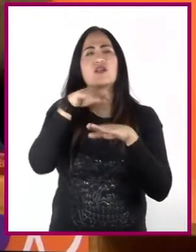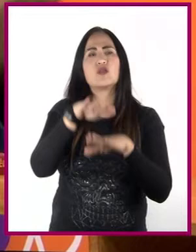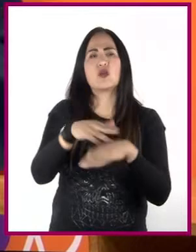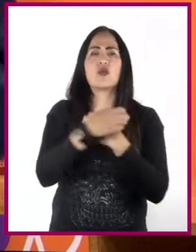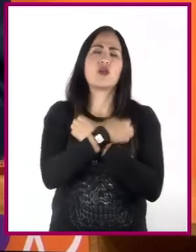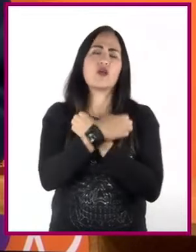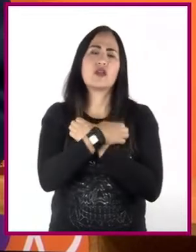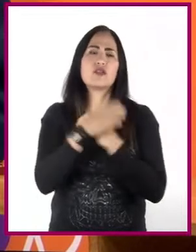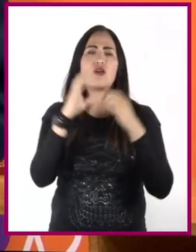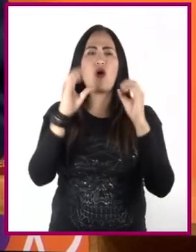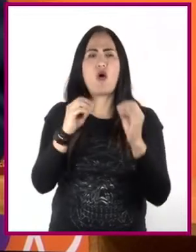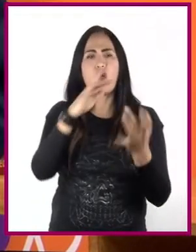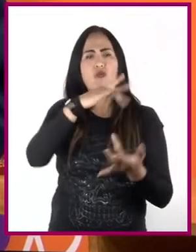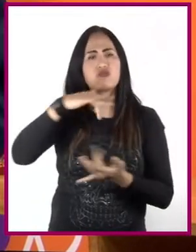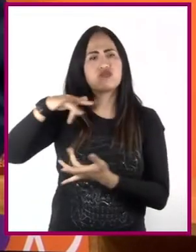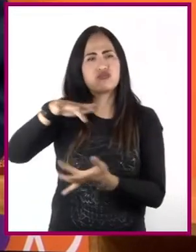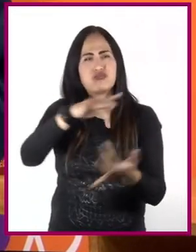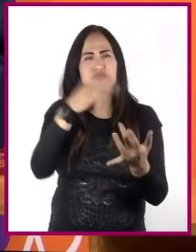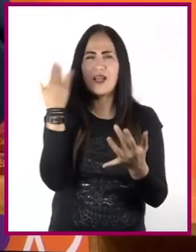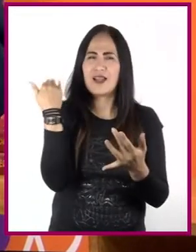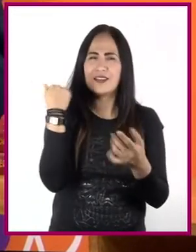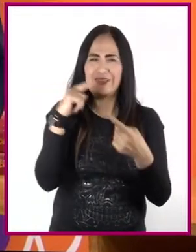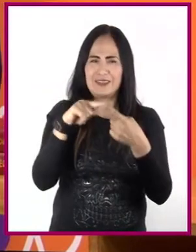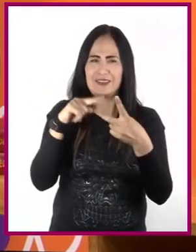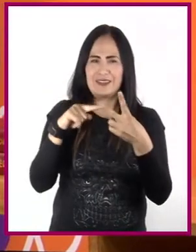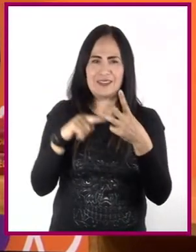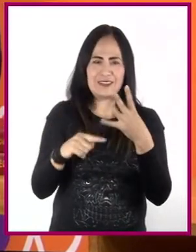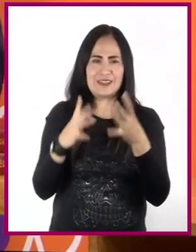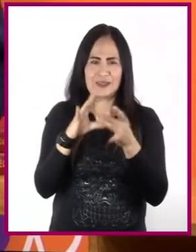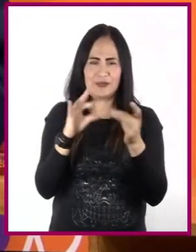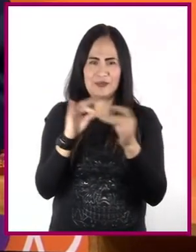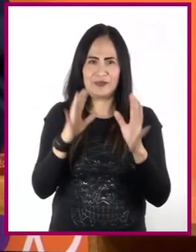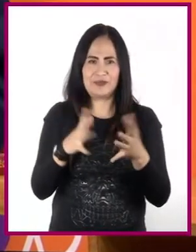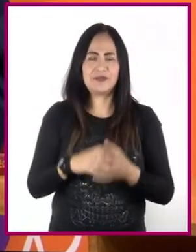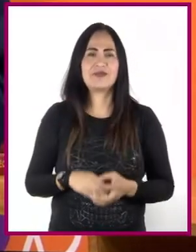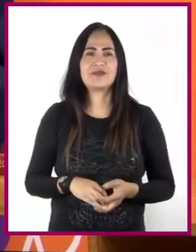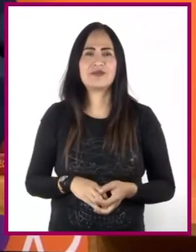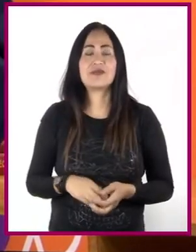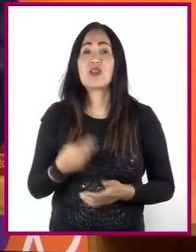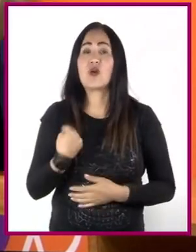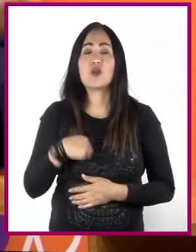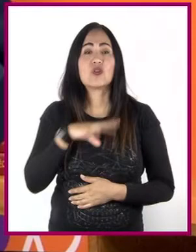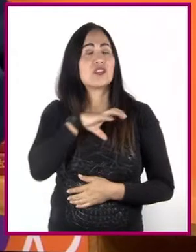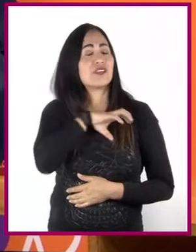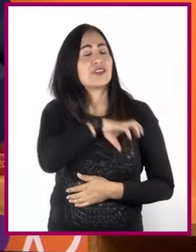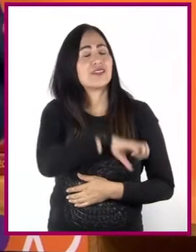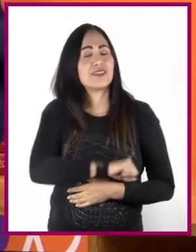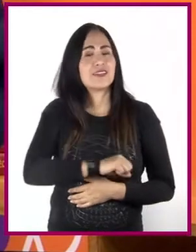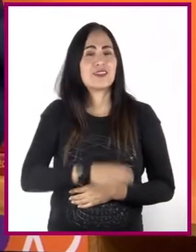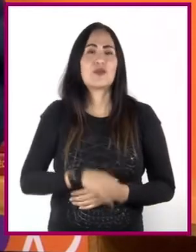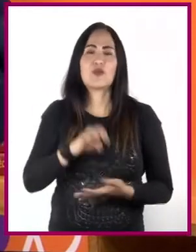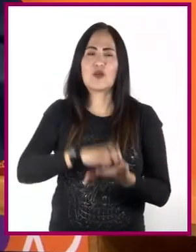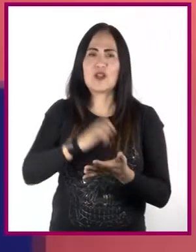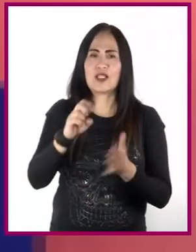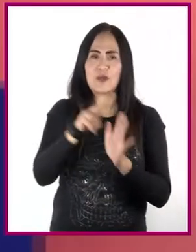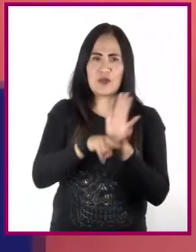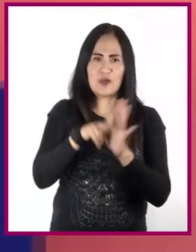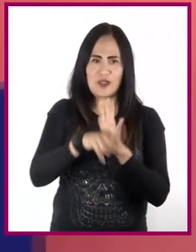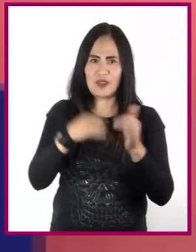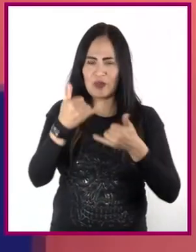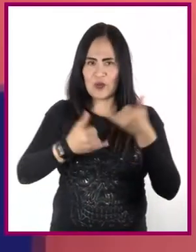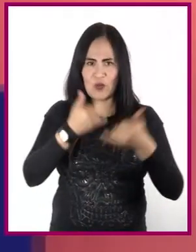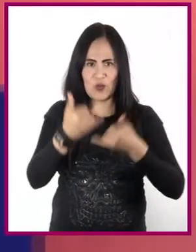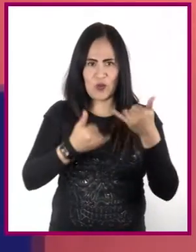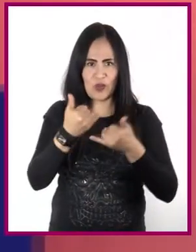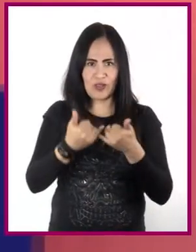sociales, como en los casos que acabamos de ver. Con nuestro apasionamiento, como sería el caso de los videojuegos, y por